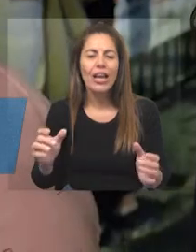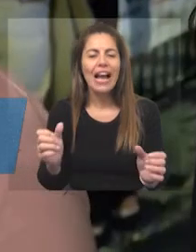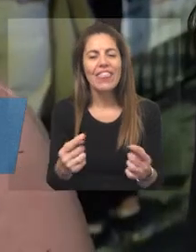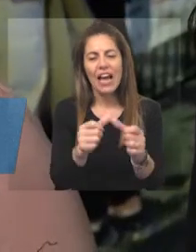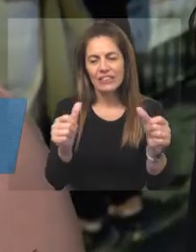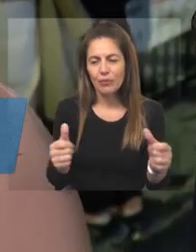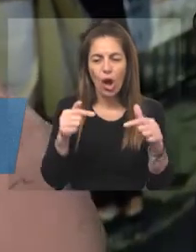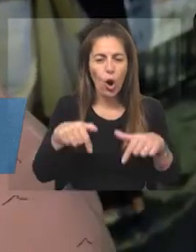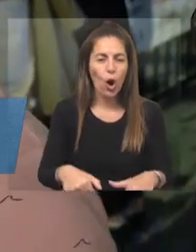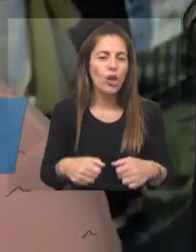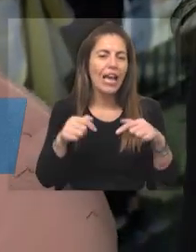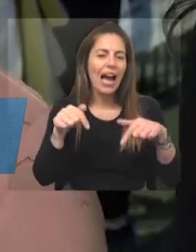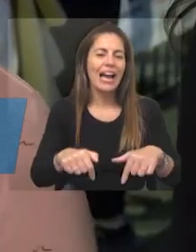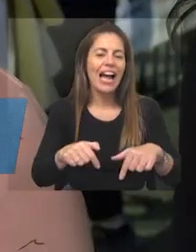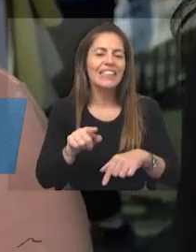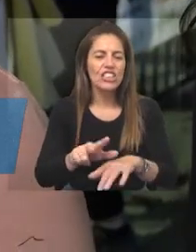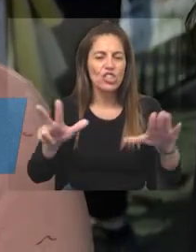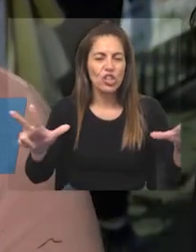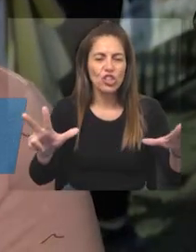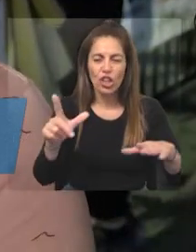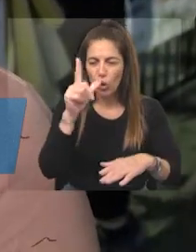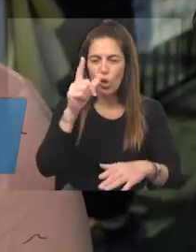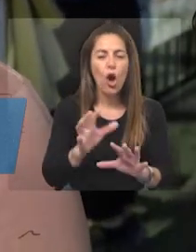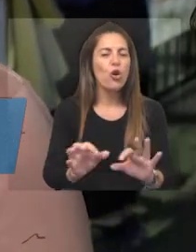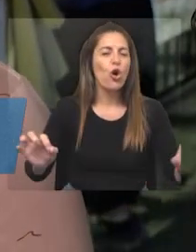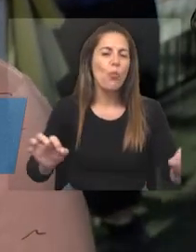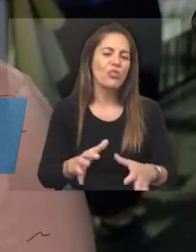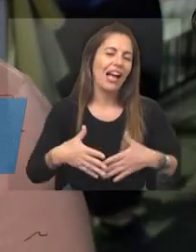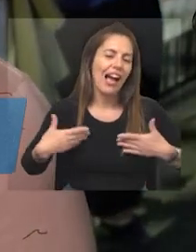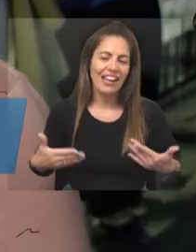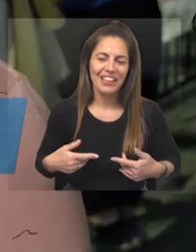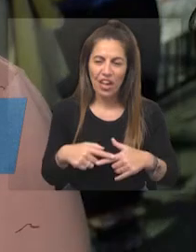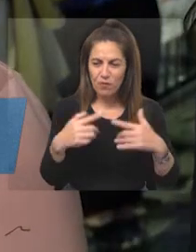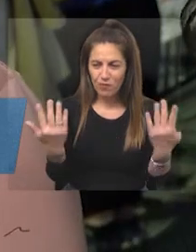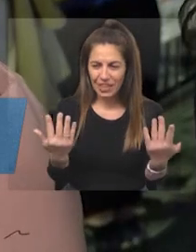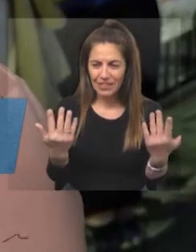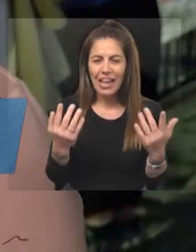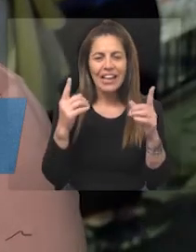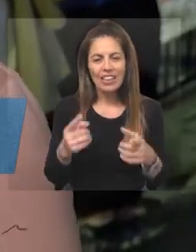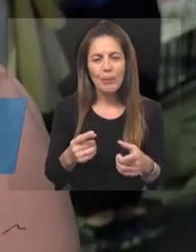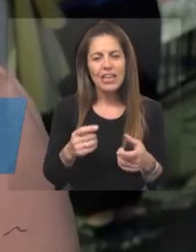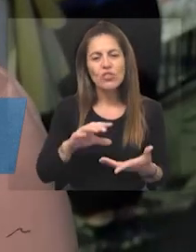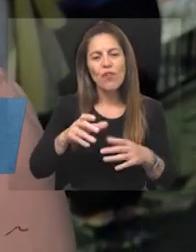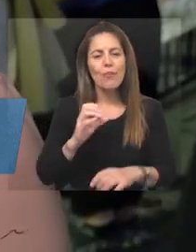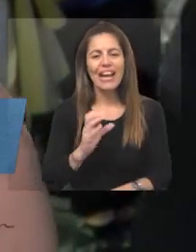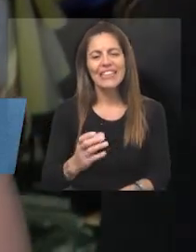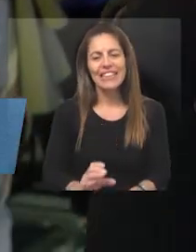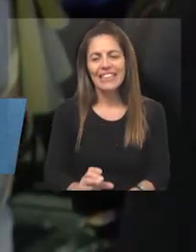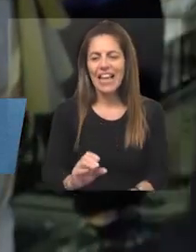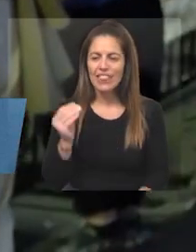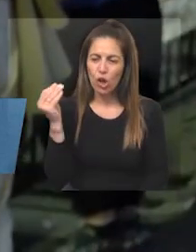y que hoy estamos colocando hoy en 18 de julio con música con alegría y con fiesta que también nos tiene que caracterizar a los jóvenes la militancia con